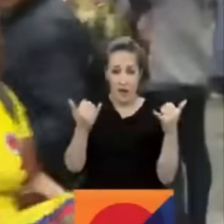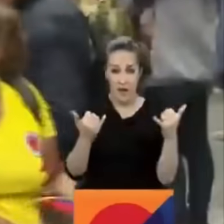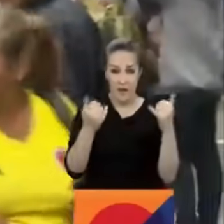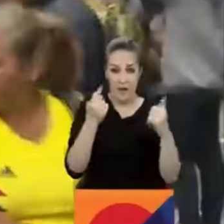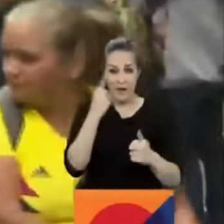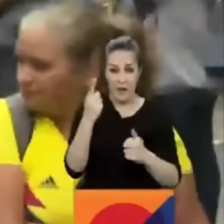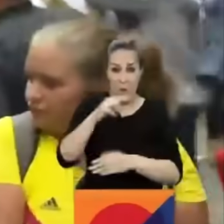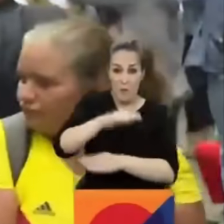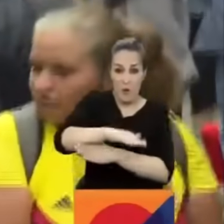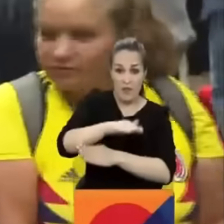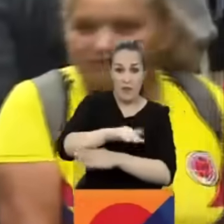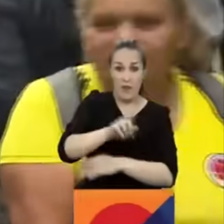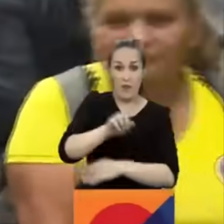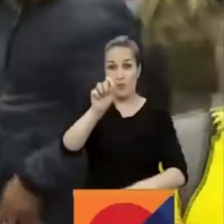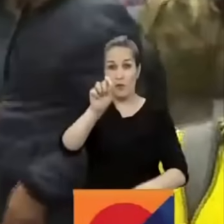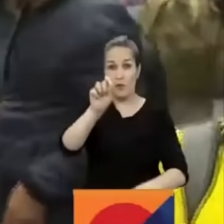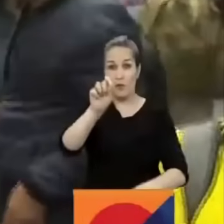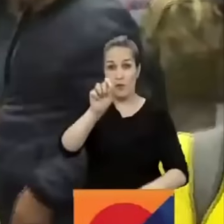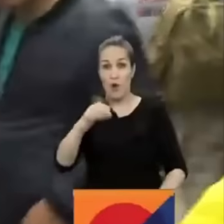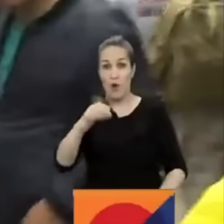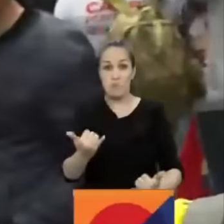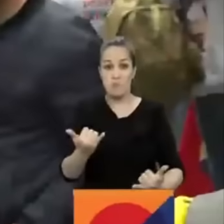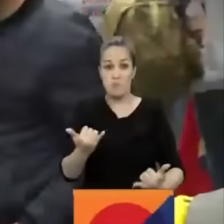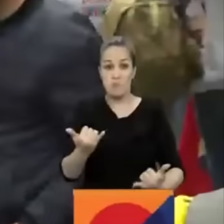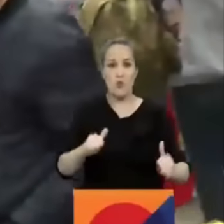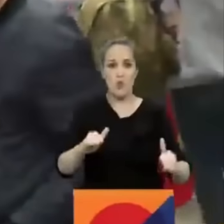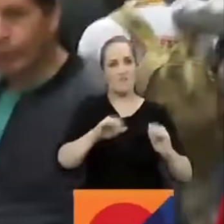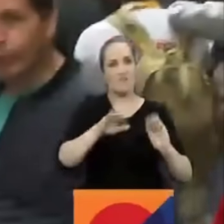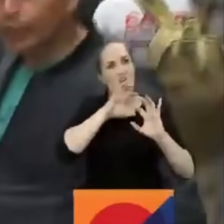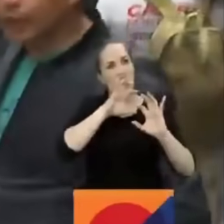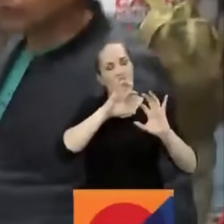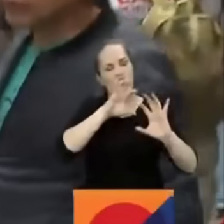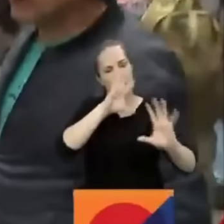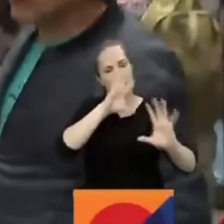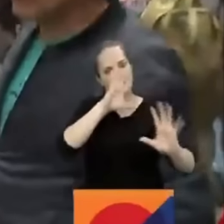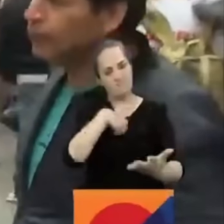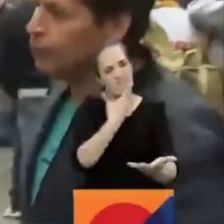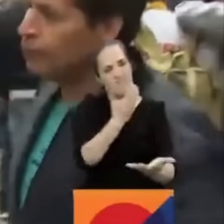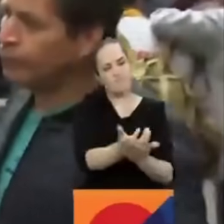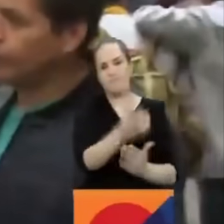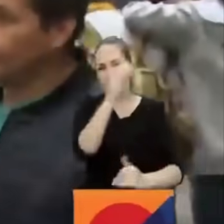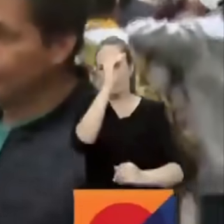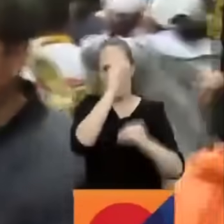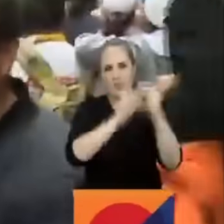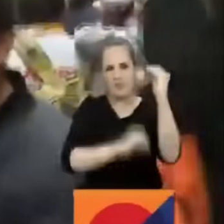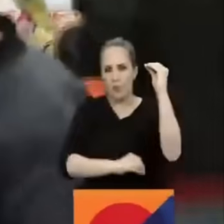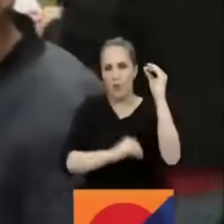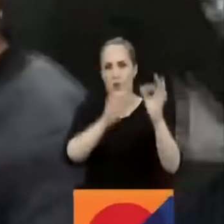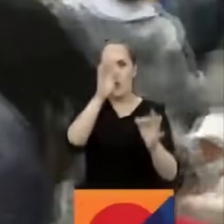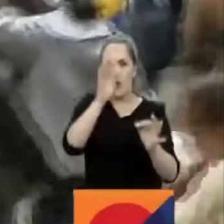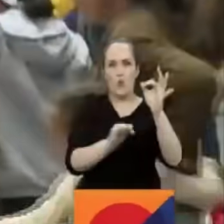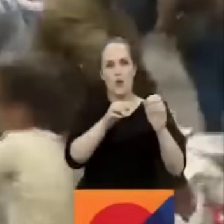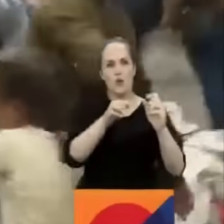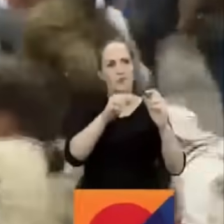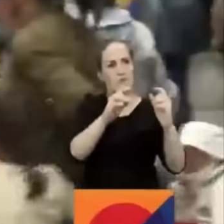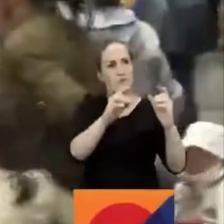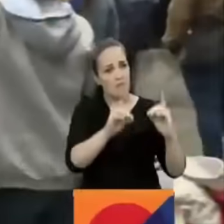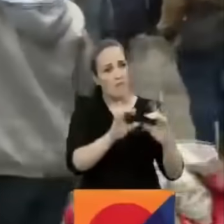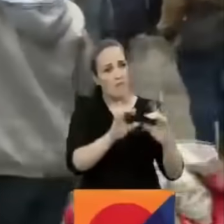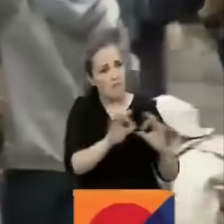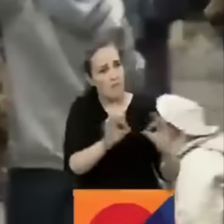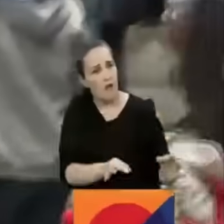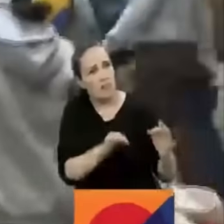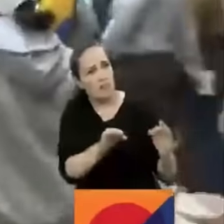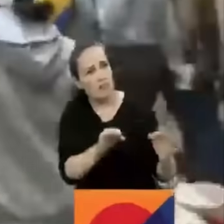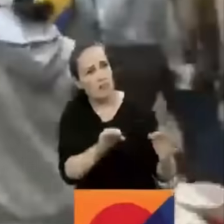de la tarde se encuentran aquí pronunciándose y rechazando esa decisión de la Corte Suprema de Justicia.